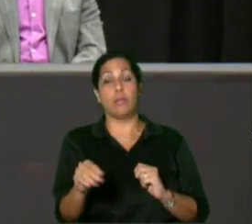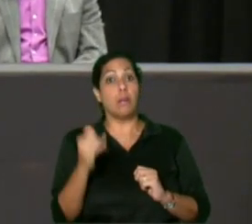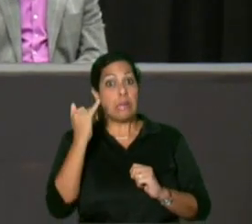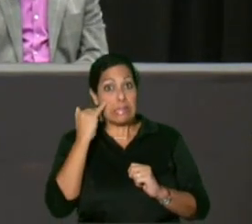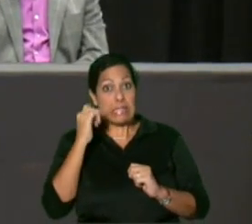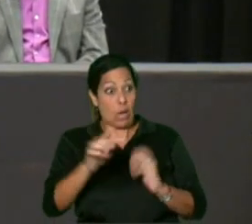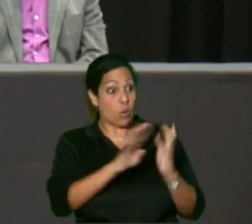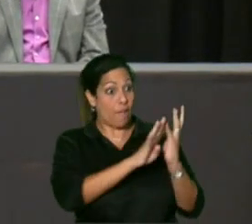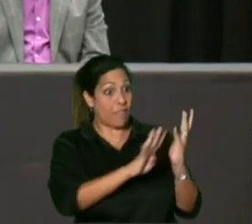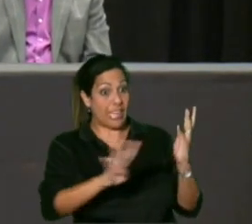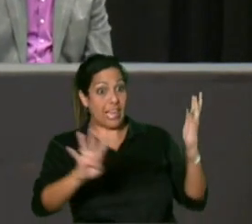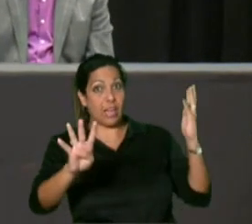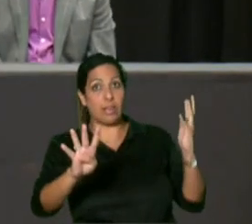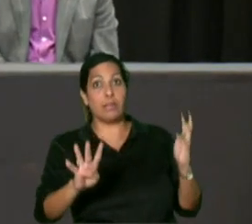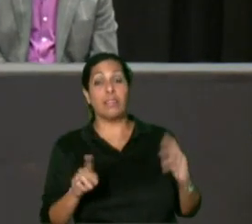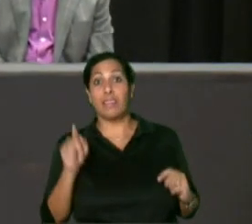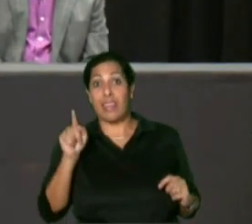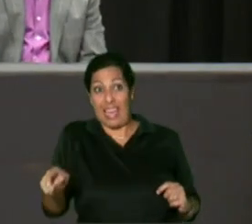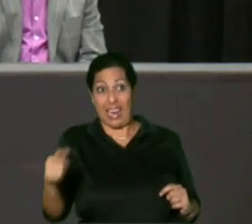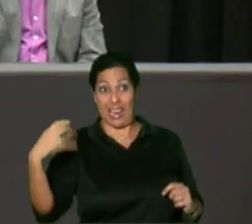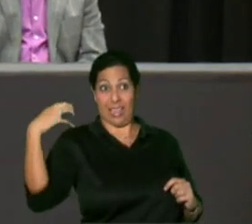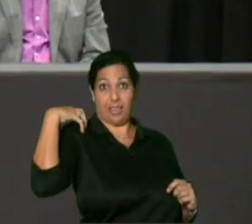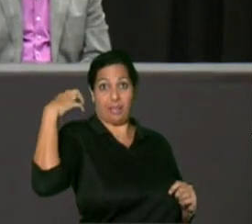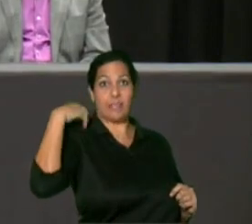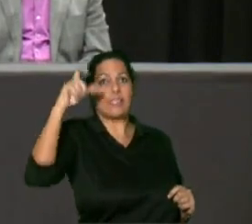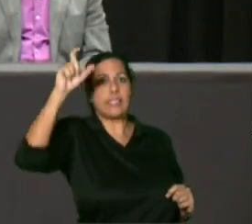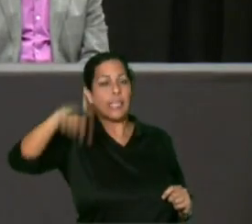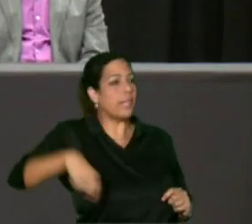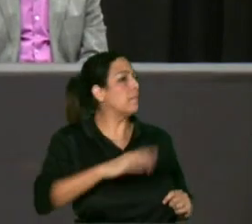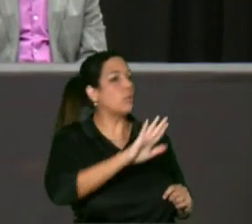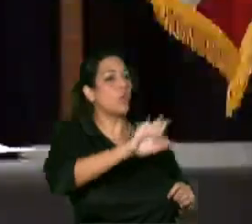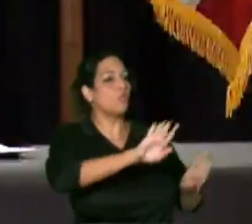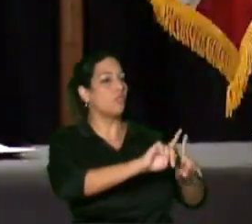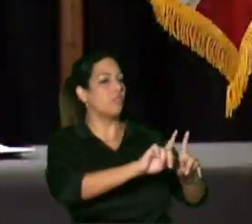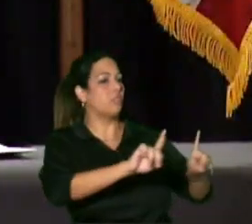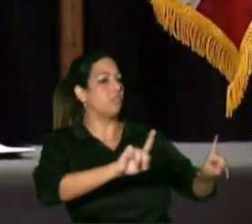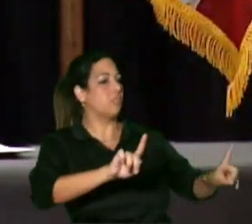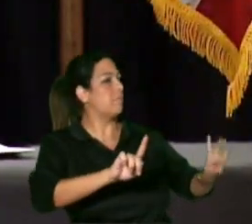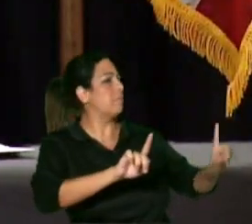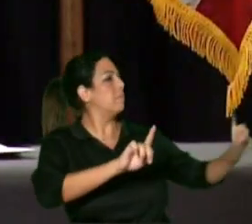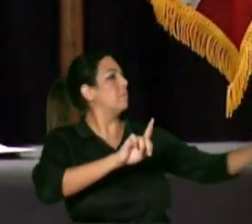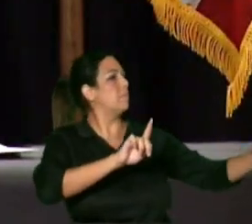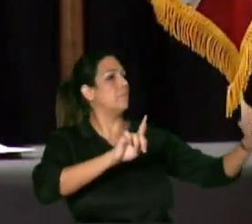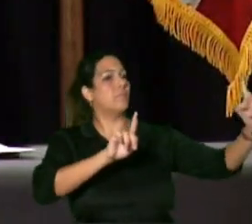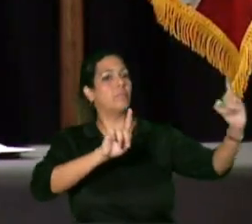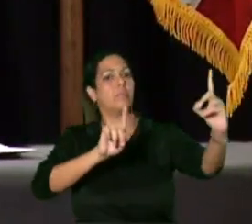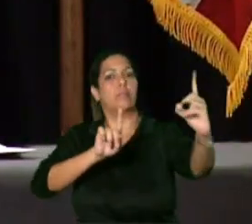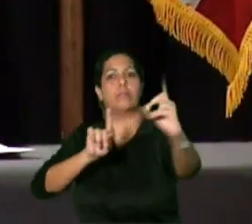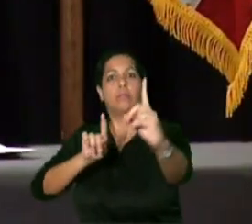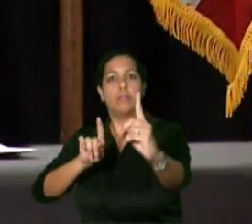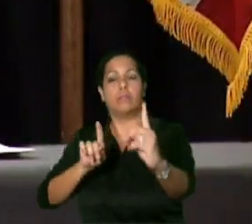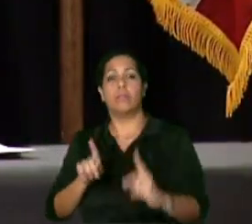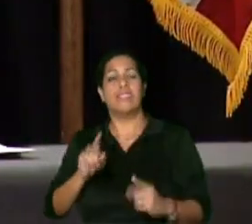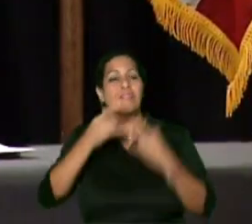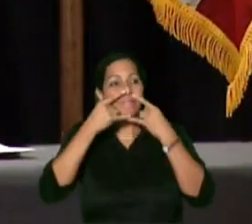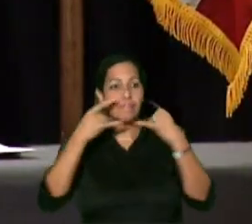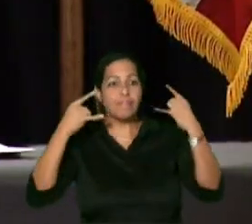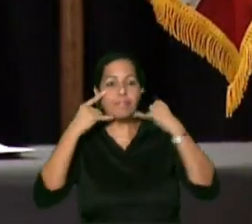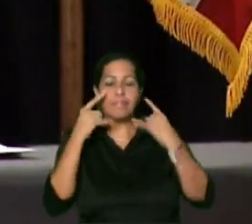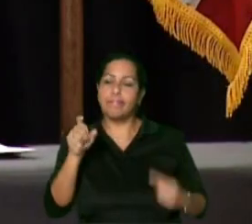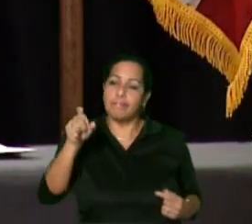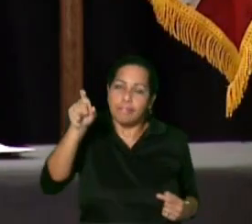estas organizaciones e instituciones deberán garantizar el distanciamiento físico de 6 a 9 pies, el uso compulsorio